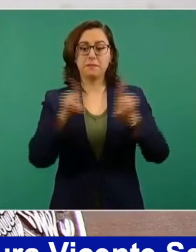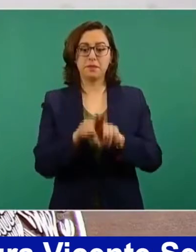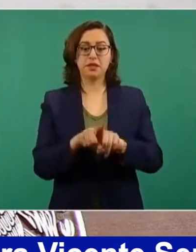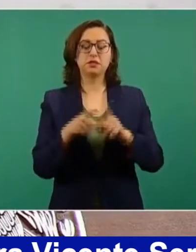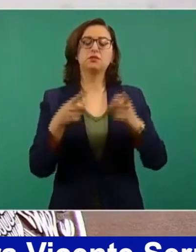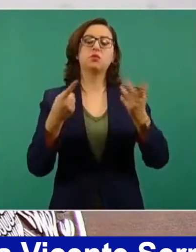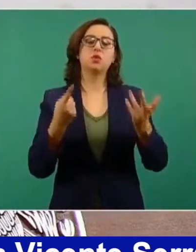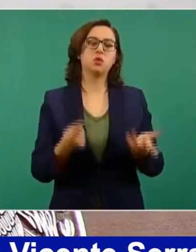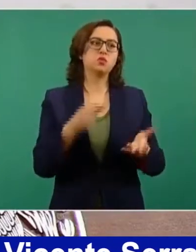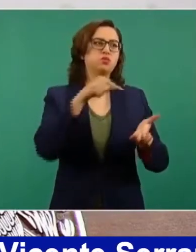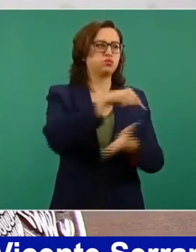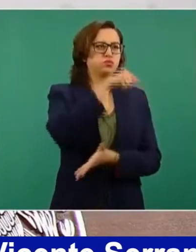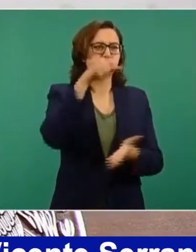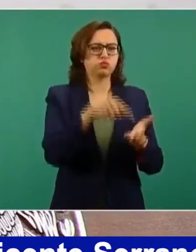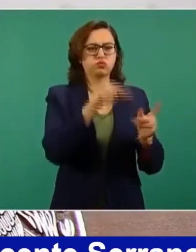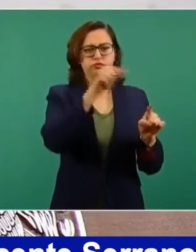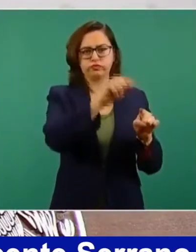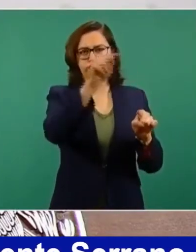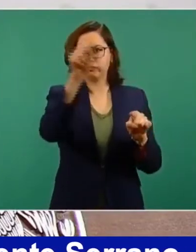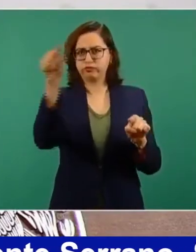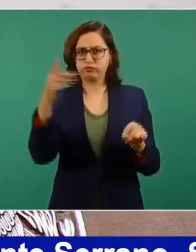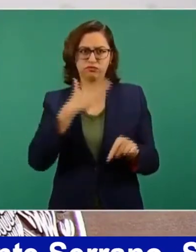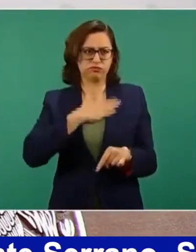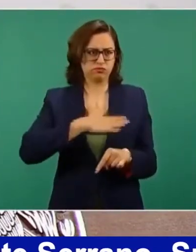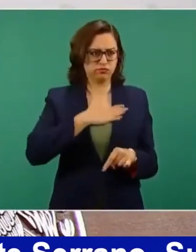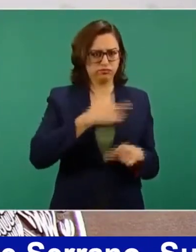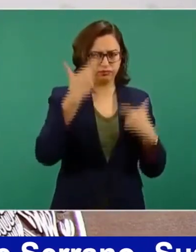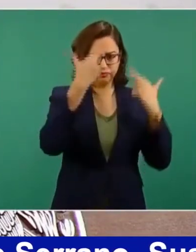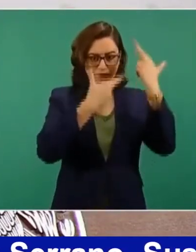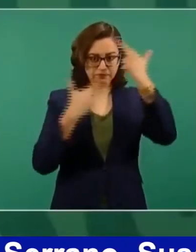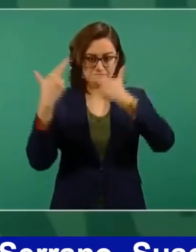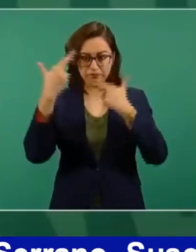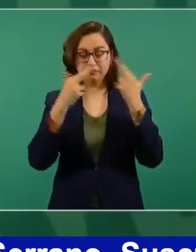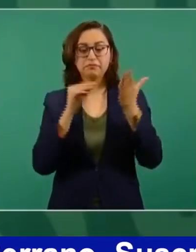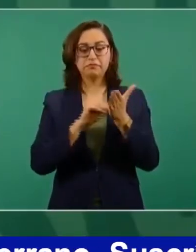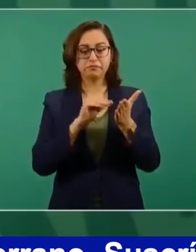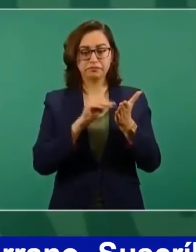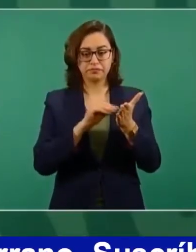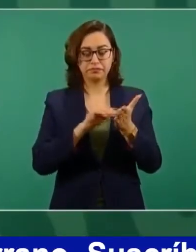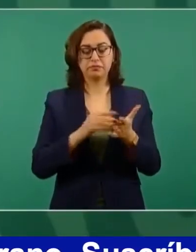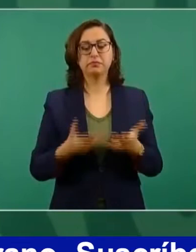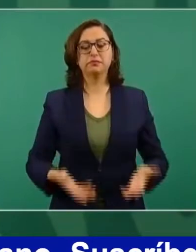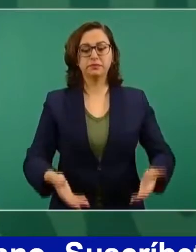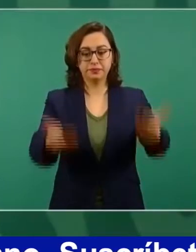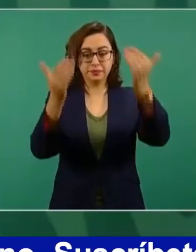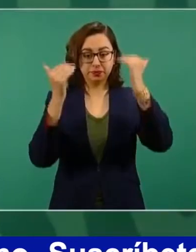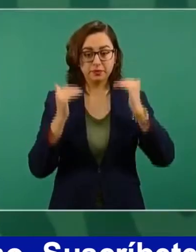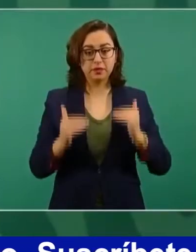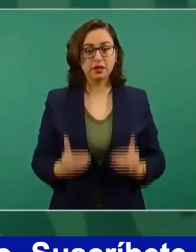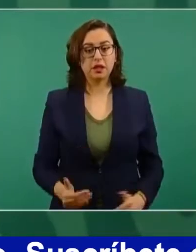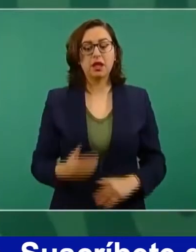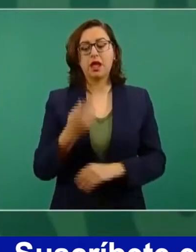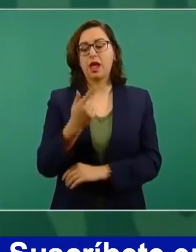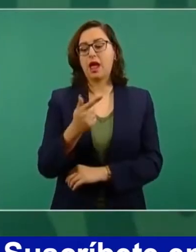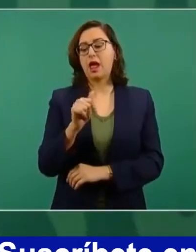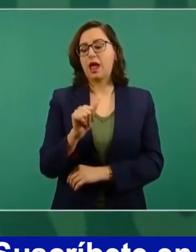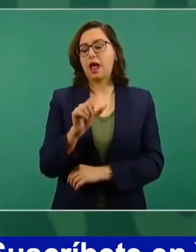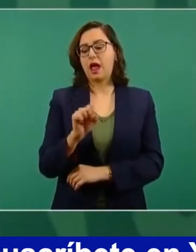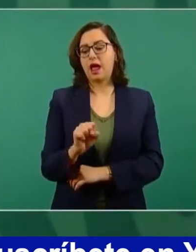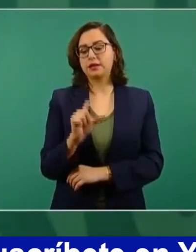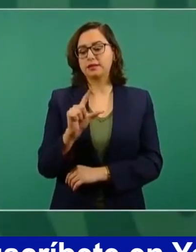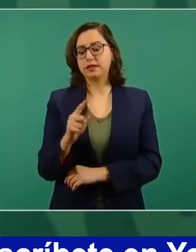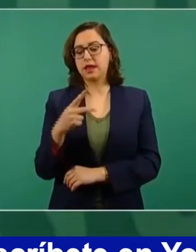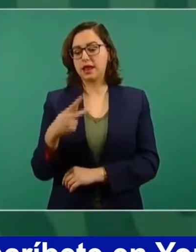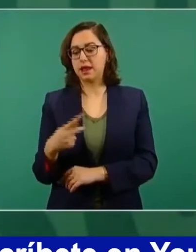en las que se encuentran los servicios sanitarios en las estaciones de servicio. Respecto al quién es quién en los precios del gas LP